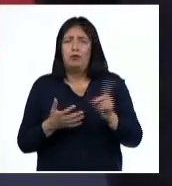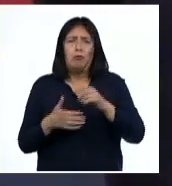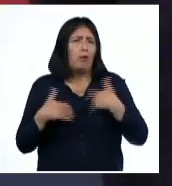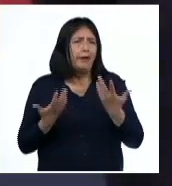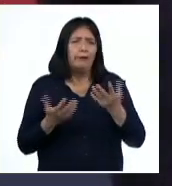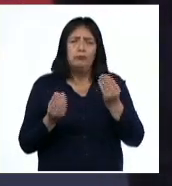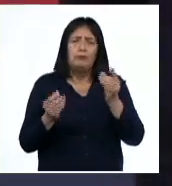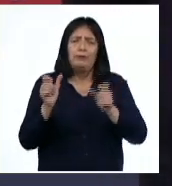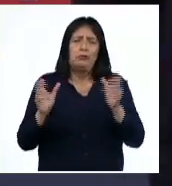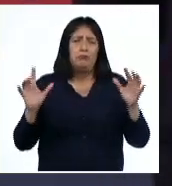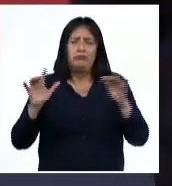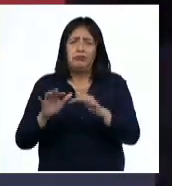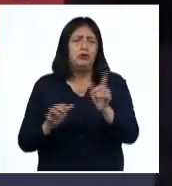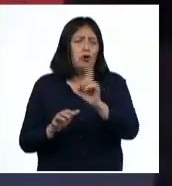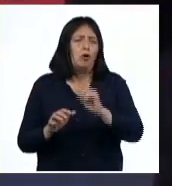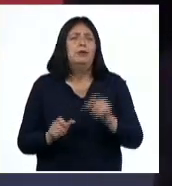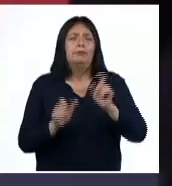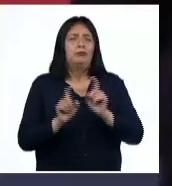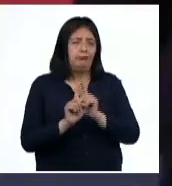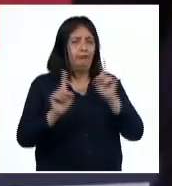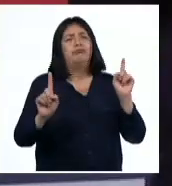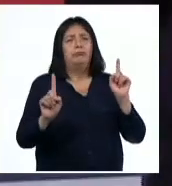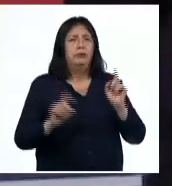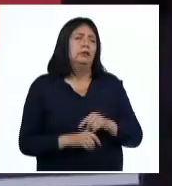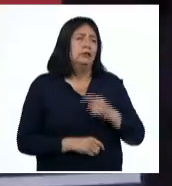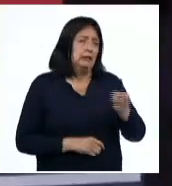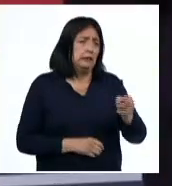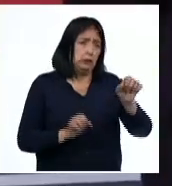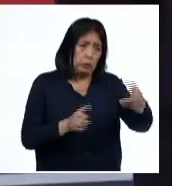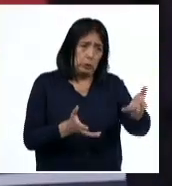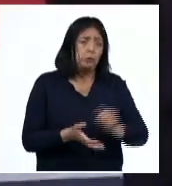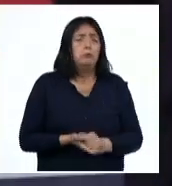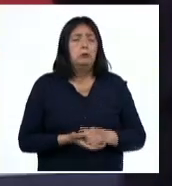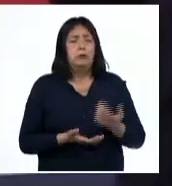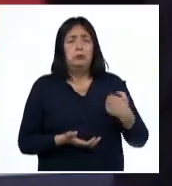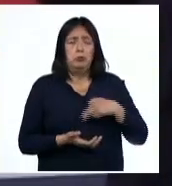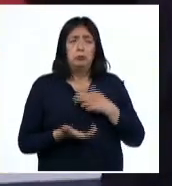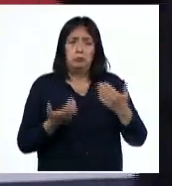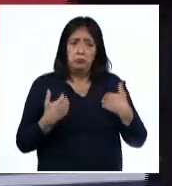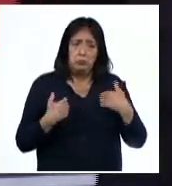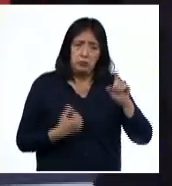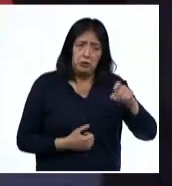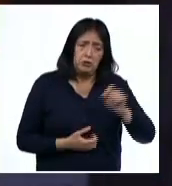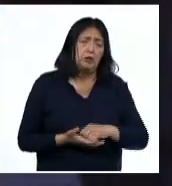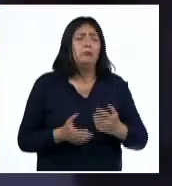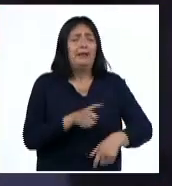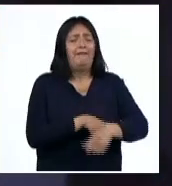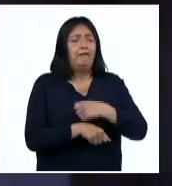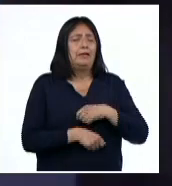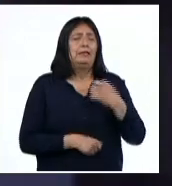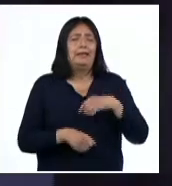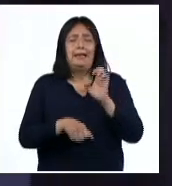concentración, tiene que mantenerse la distancia social. Mientras que eso ocurra, tenemos que hacer el esfuerzo que